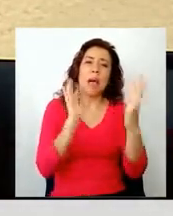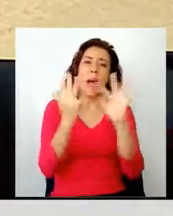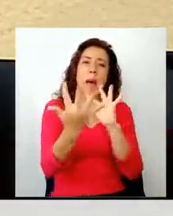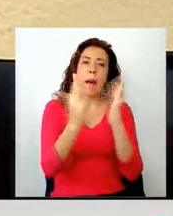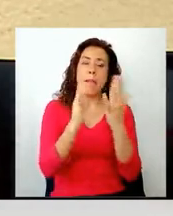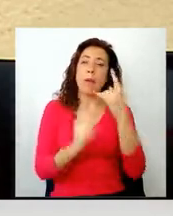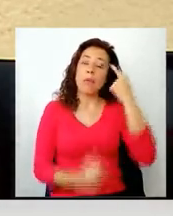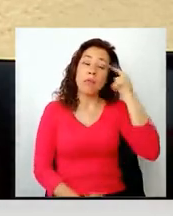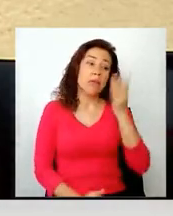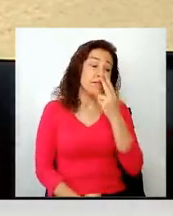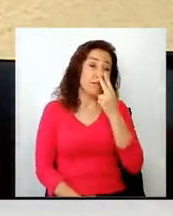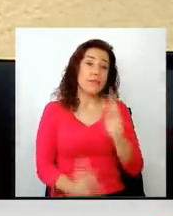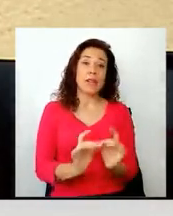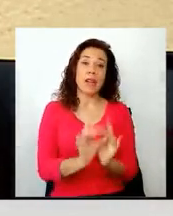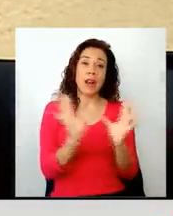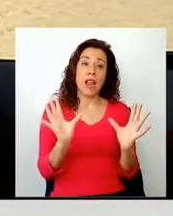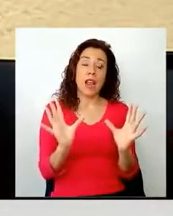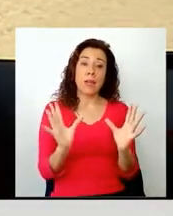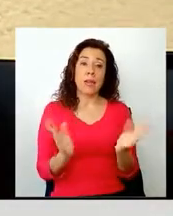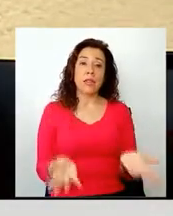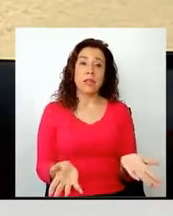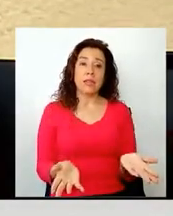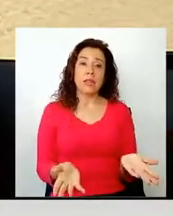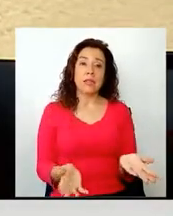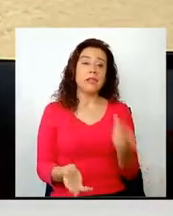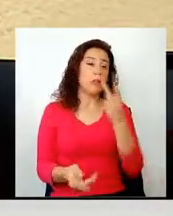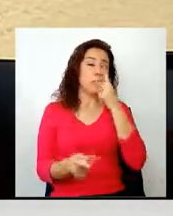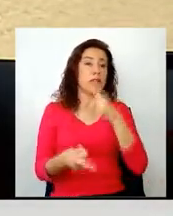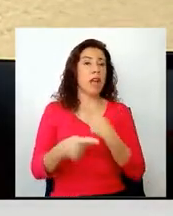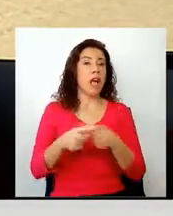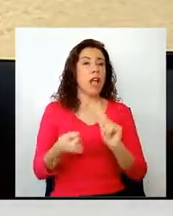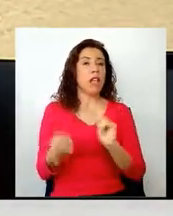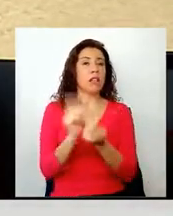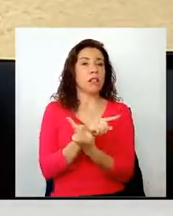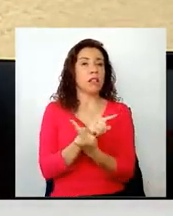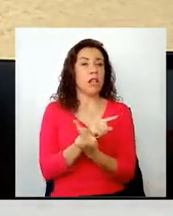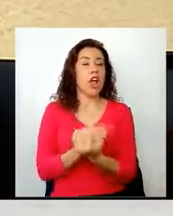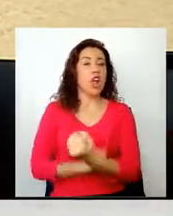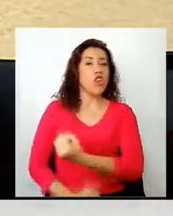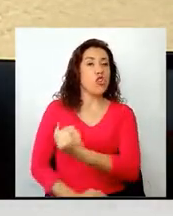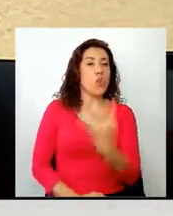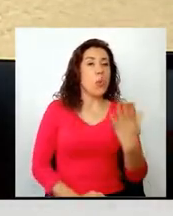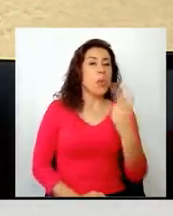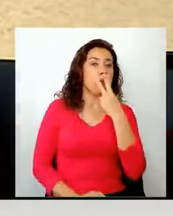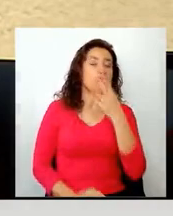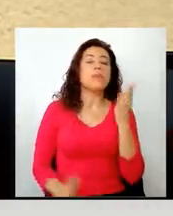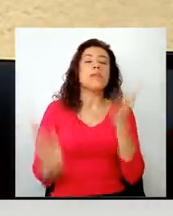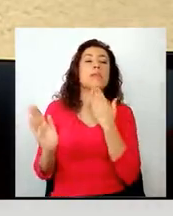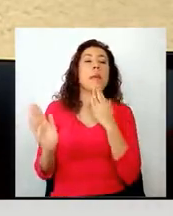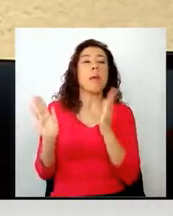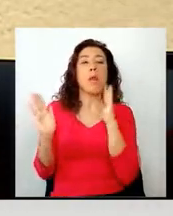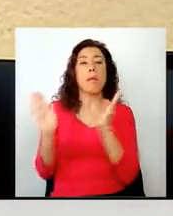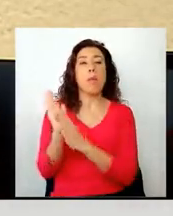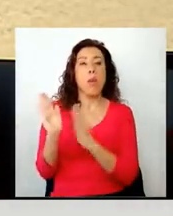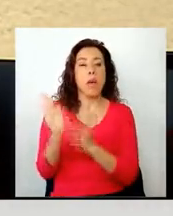los hechos dicen otra cosa y los números así lo corroboran Muchas gracias presidenta